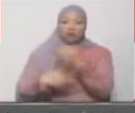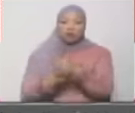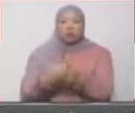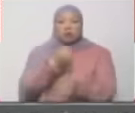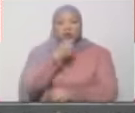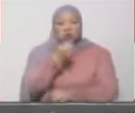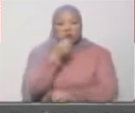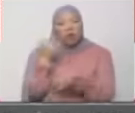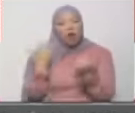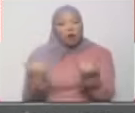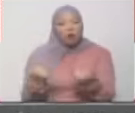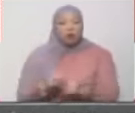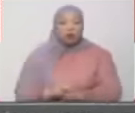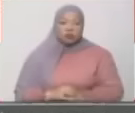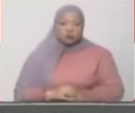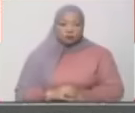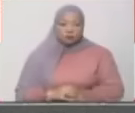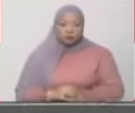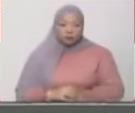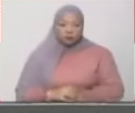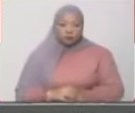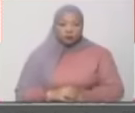ni en esta.